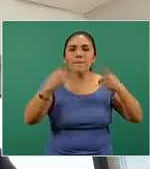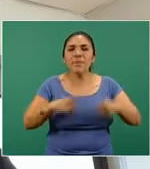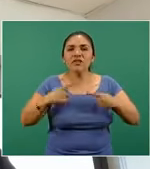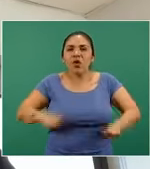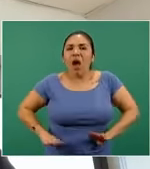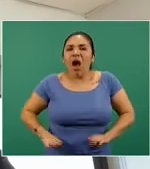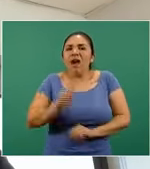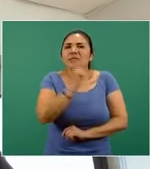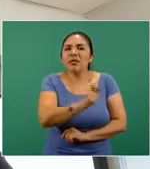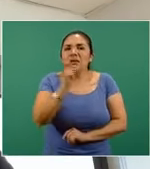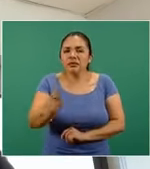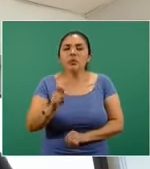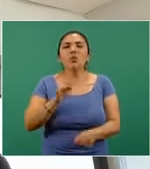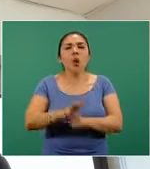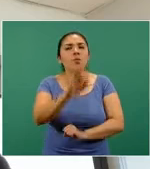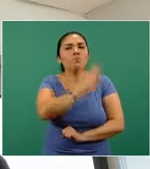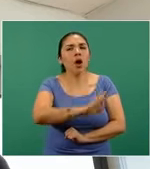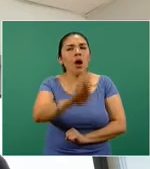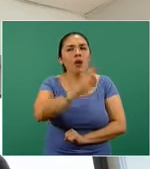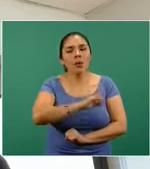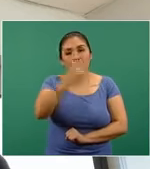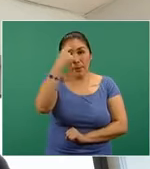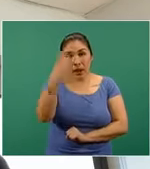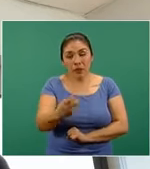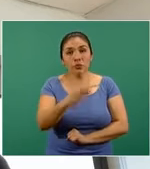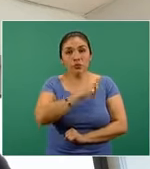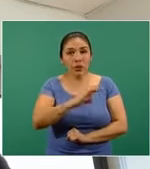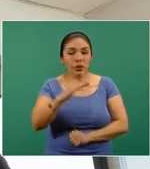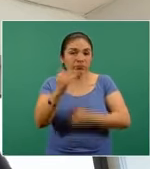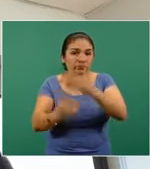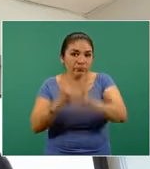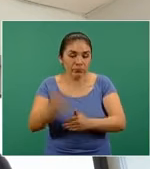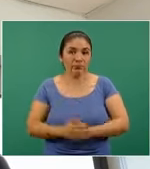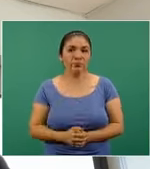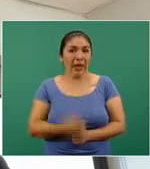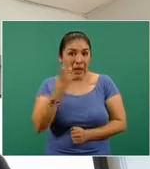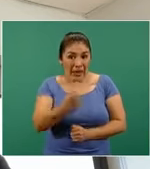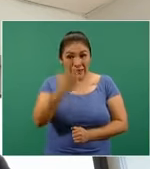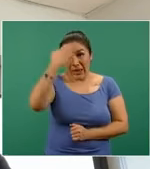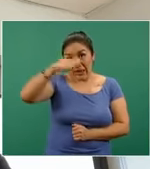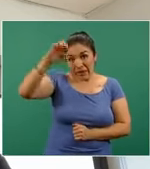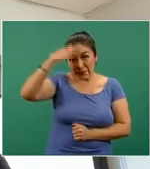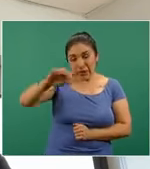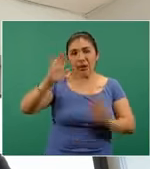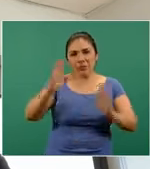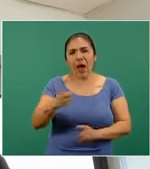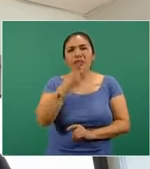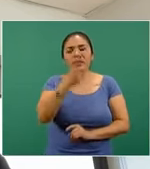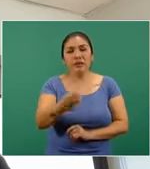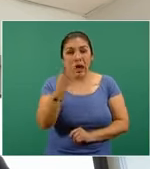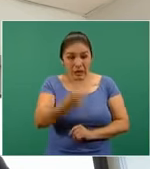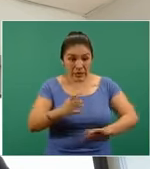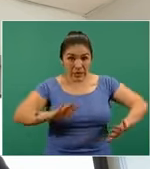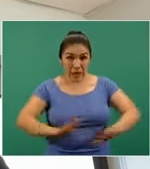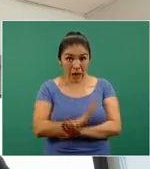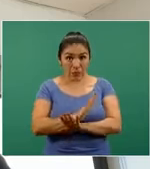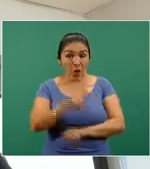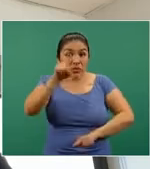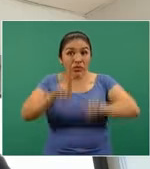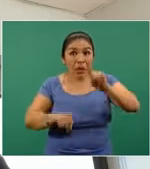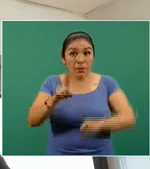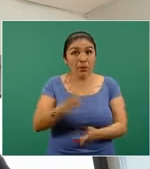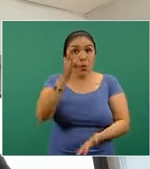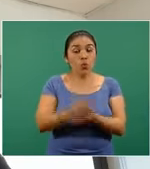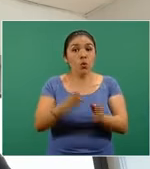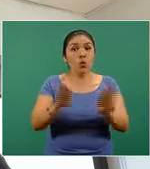sus posibilidades y barreras para el cambio. La experiencia nos dice que estos cambios no dependen únicamente de